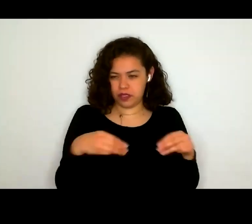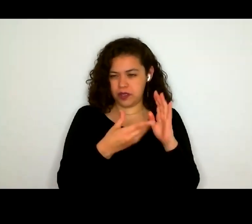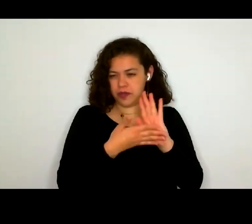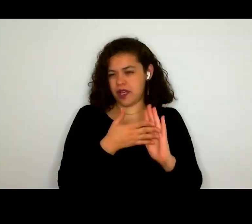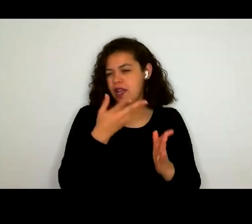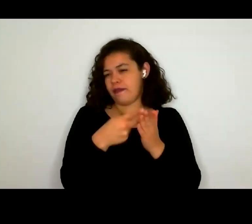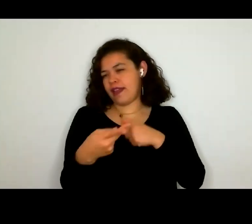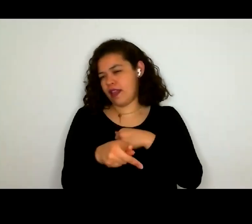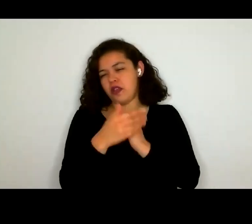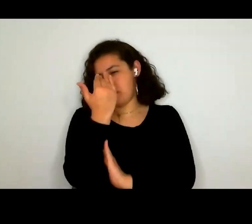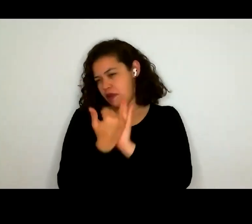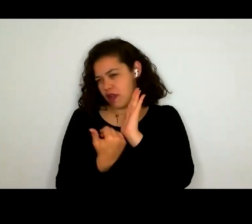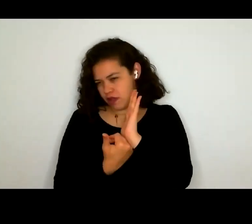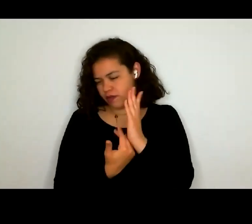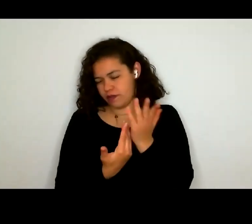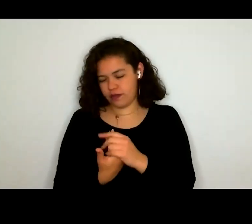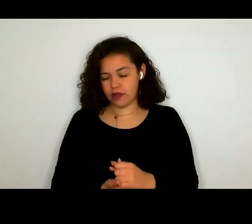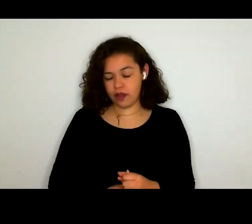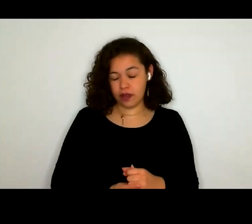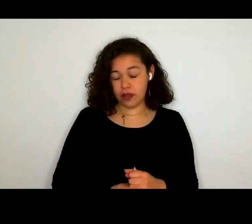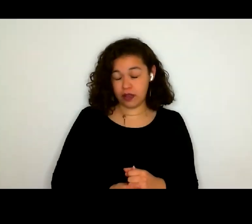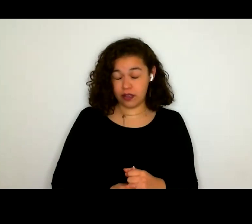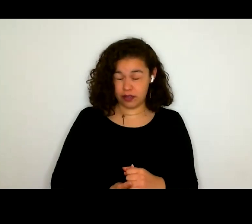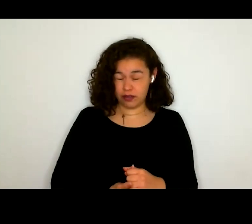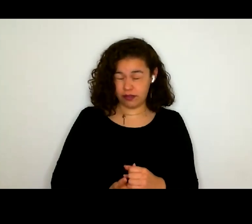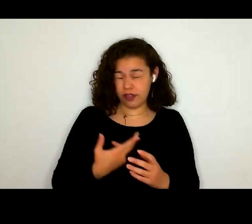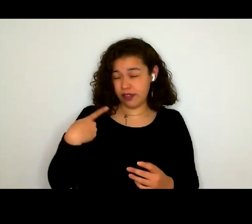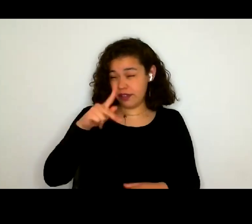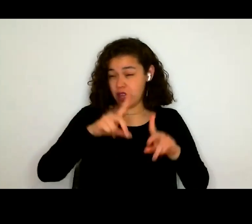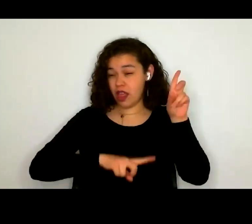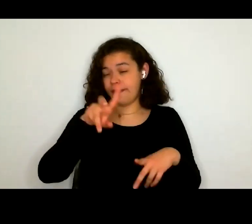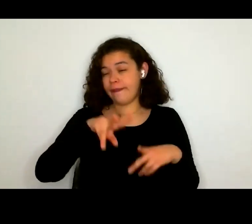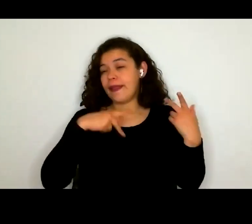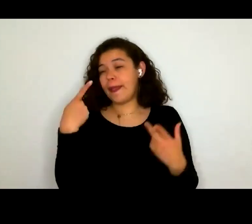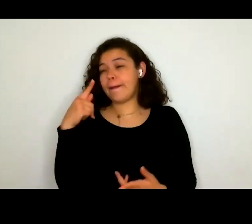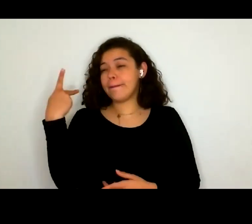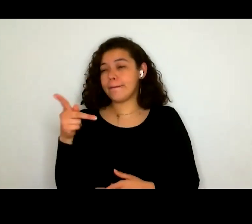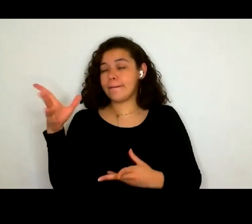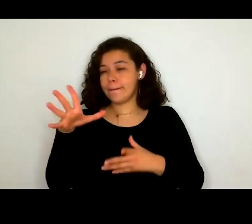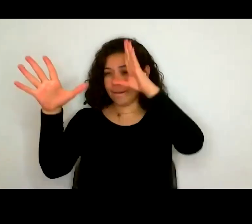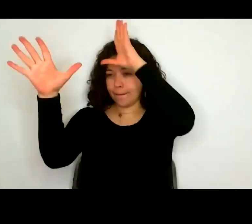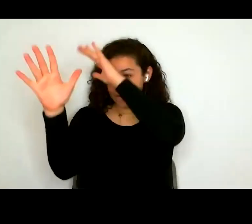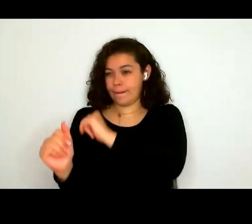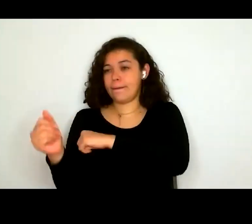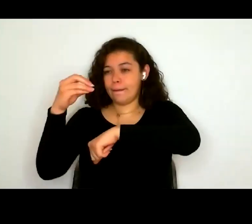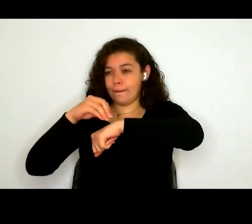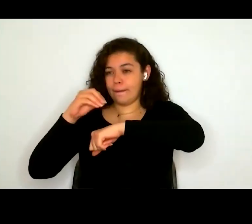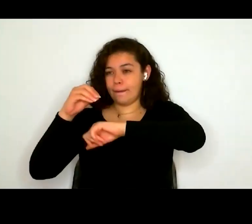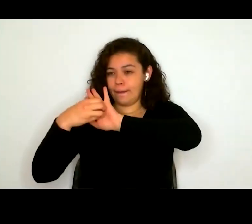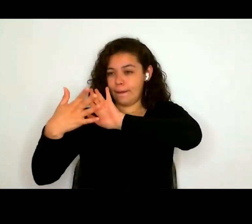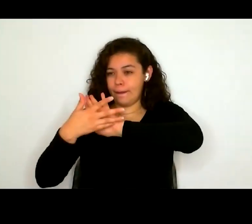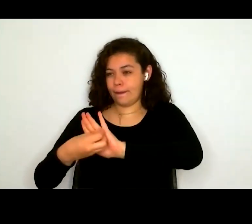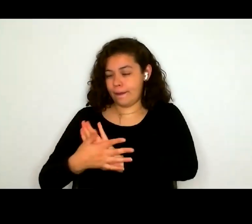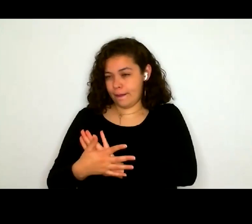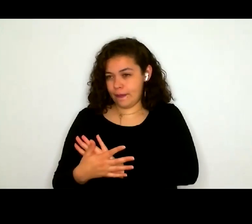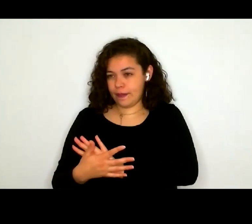¿no? Pero va a depender de la clasificación que nos dé este acuerdo publicado y esa